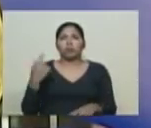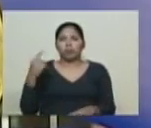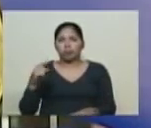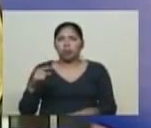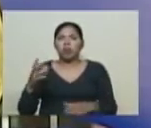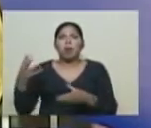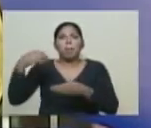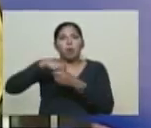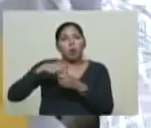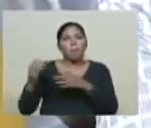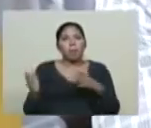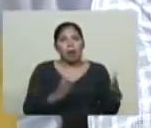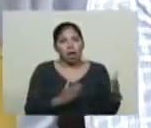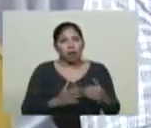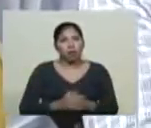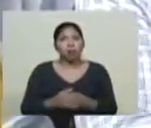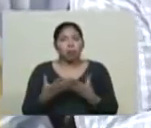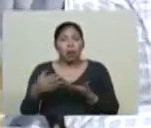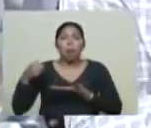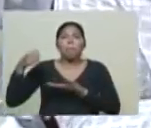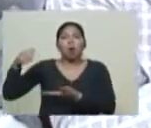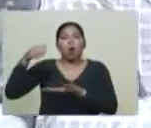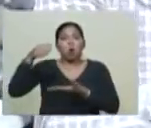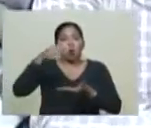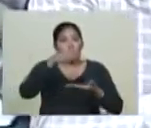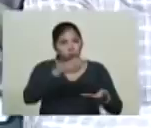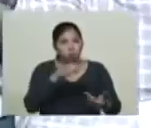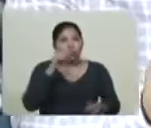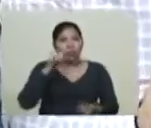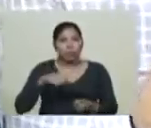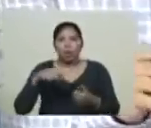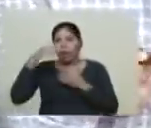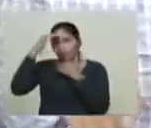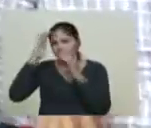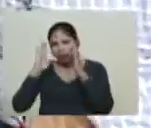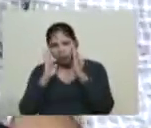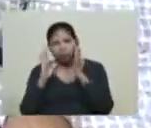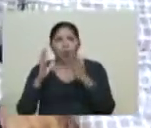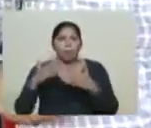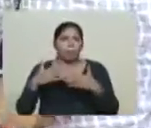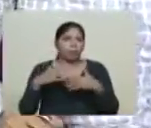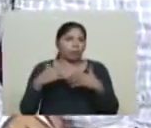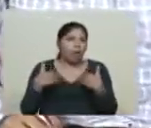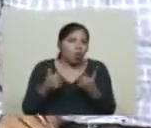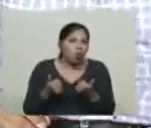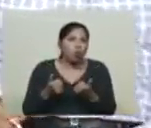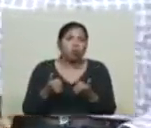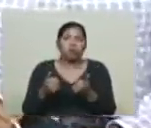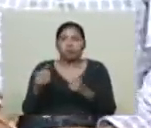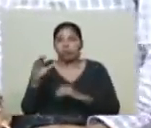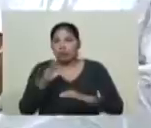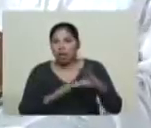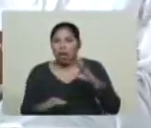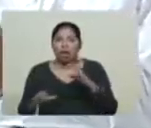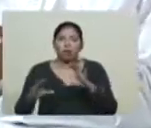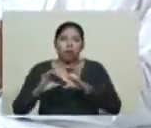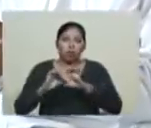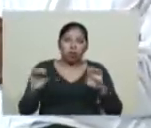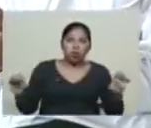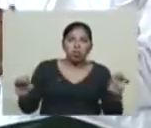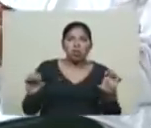parto humanizado, recibiendo su bono y recibiendo las atenciones médicas, científicas,